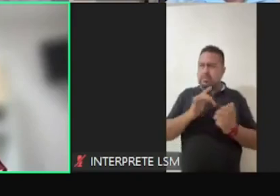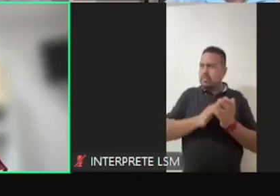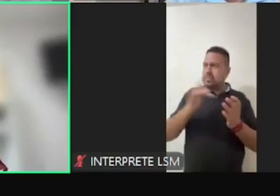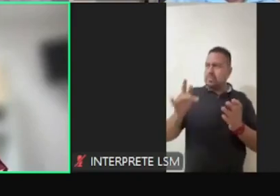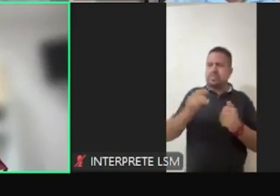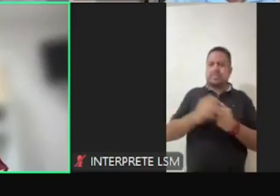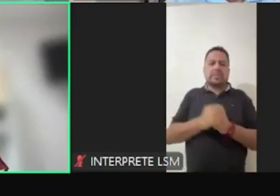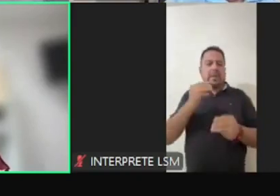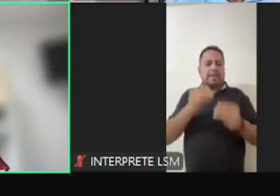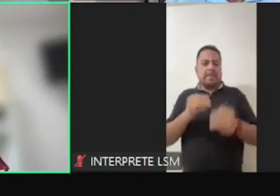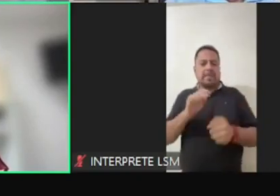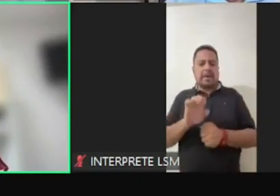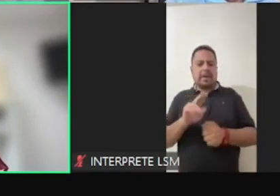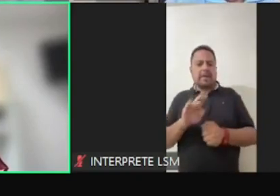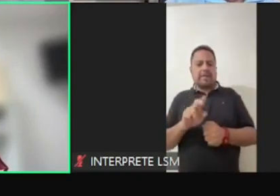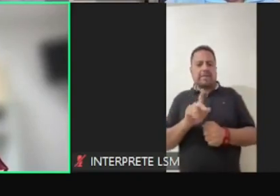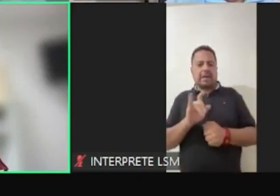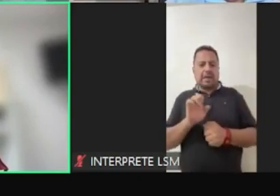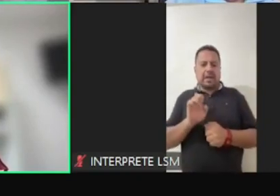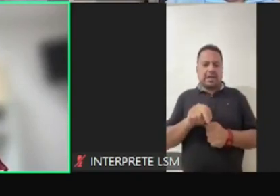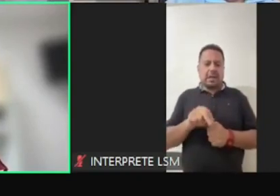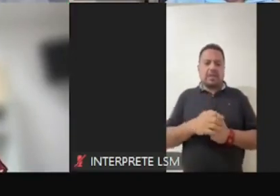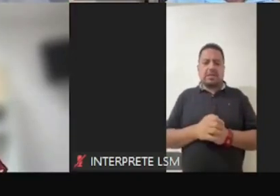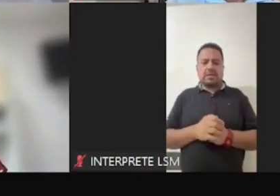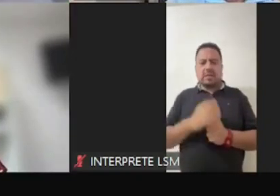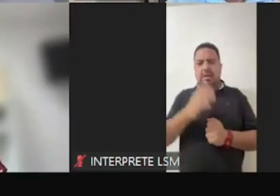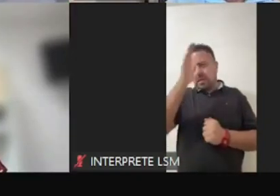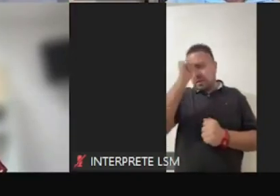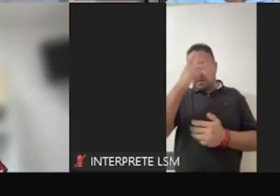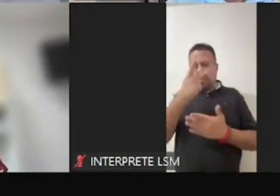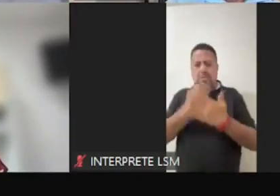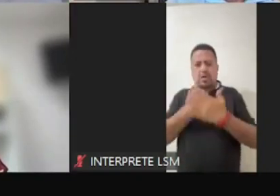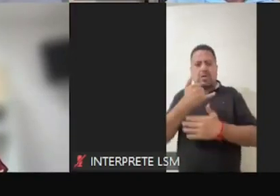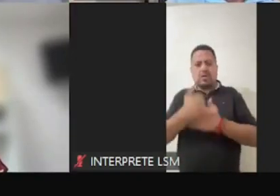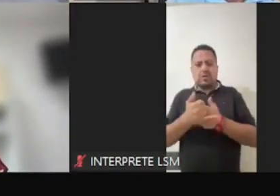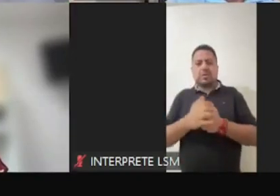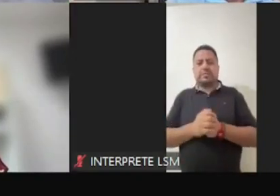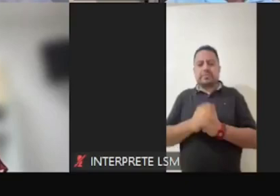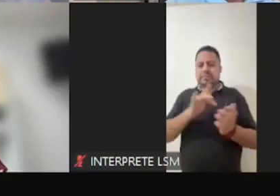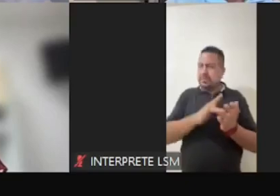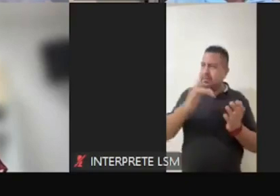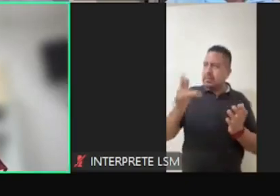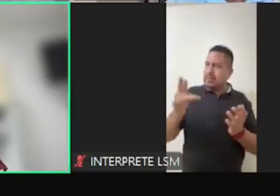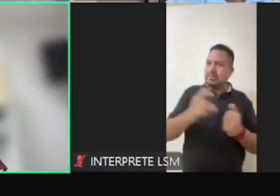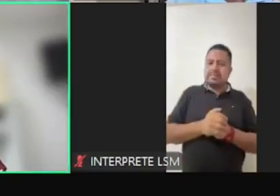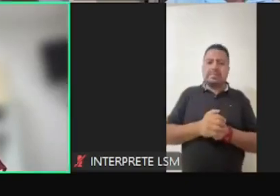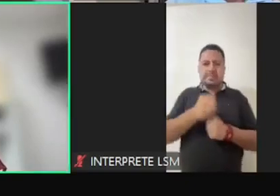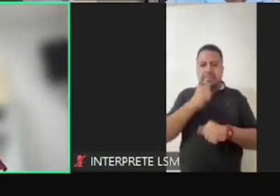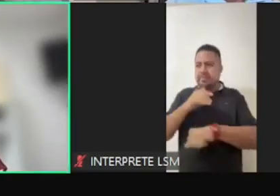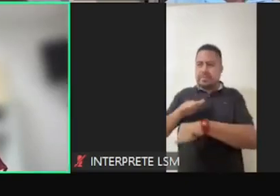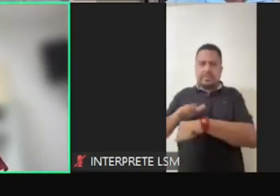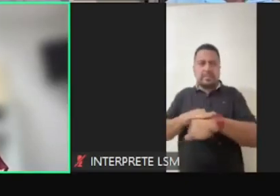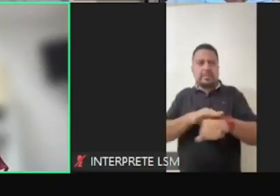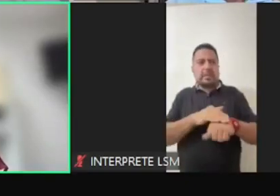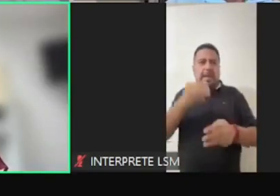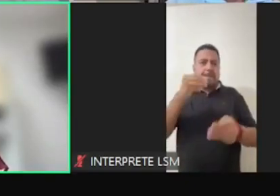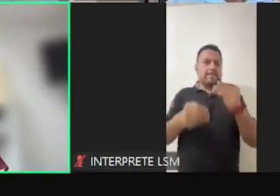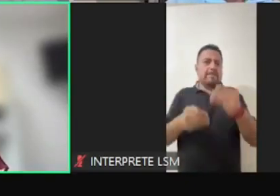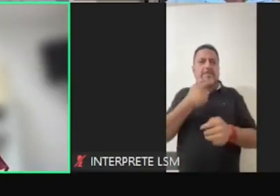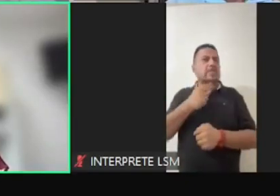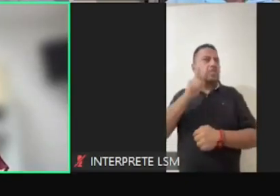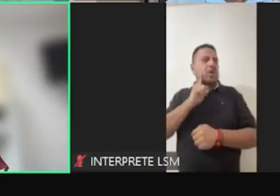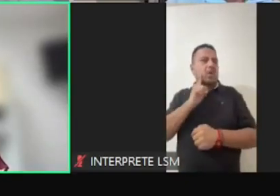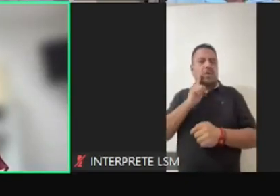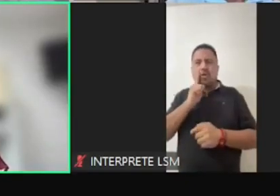magistrada magistrada a favor del proyecto Gracias magistrada magistrada magistrados los